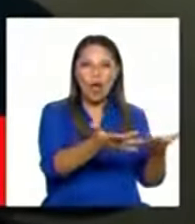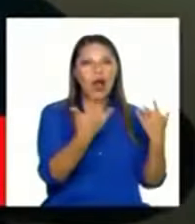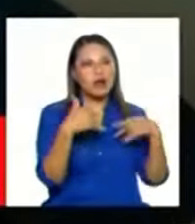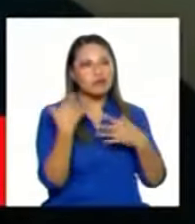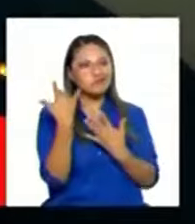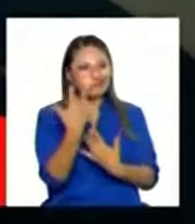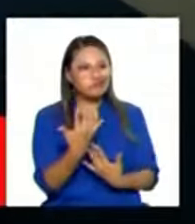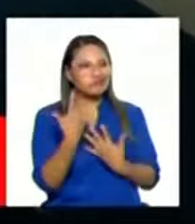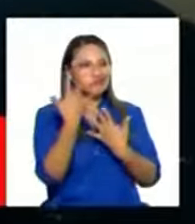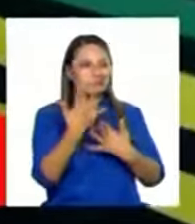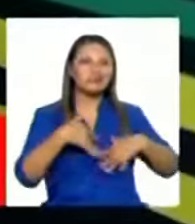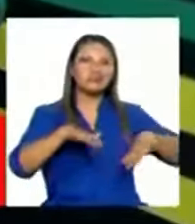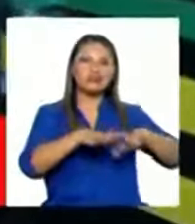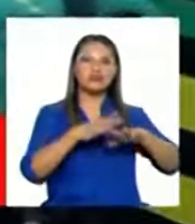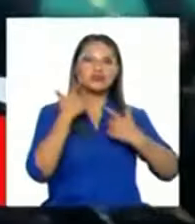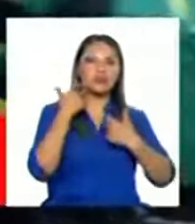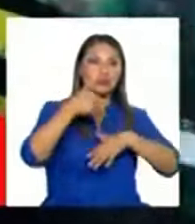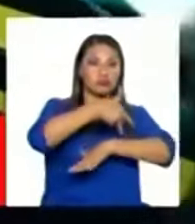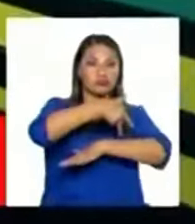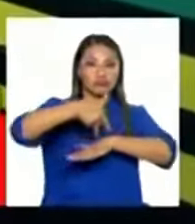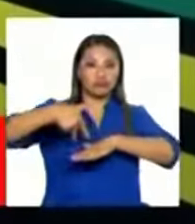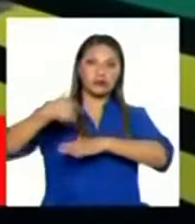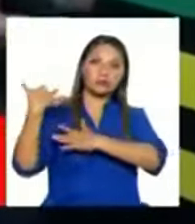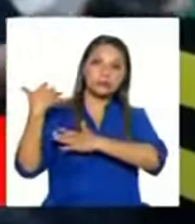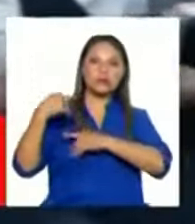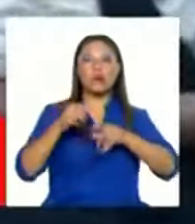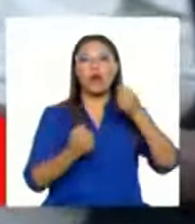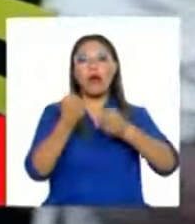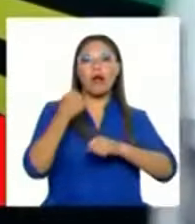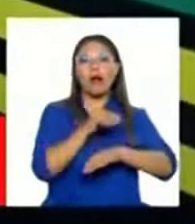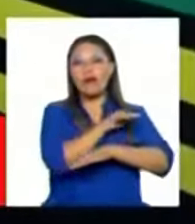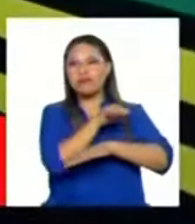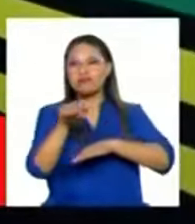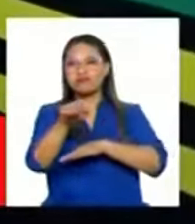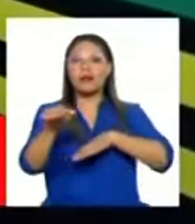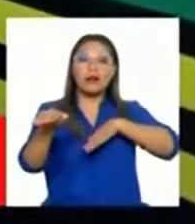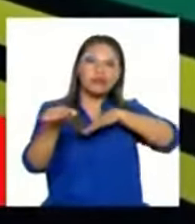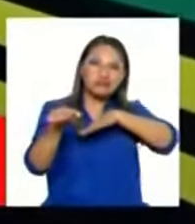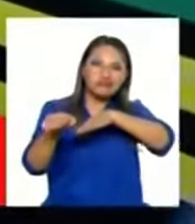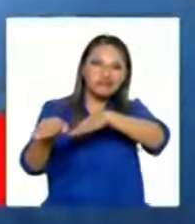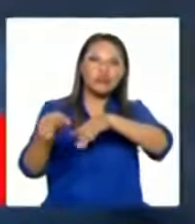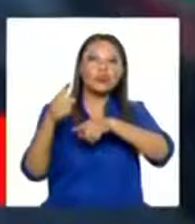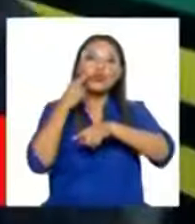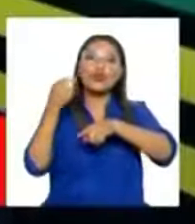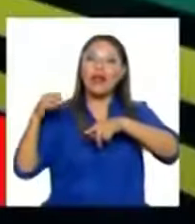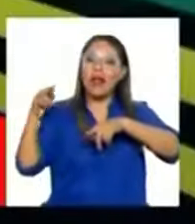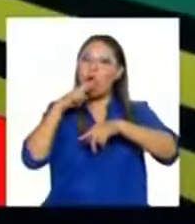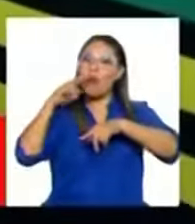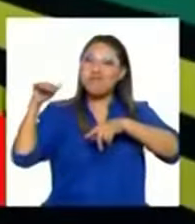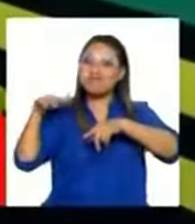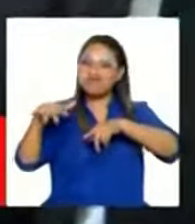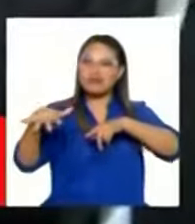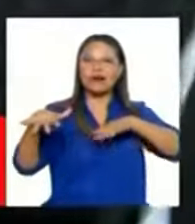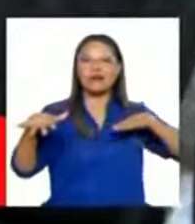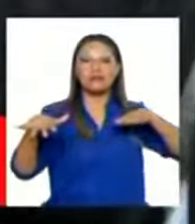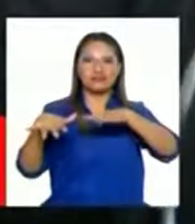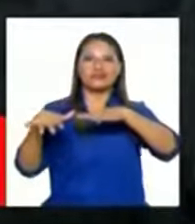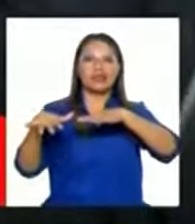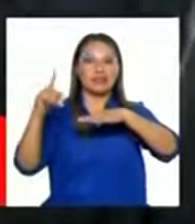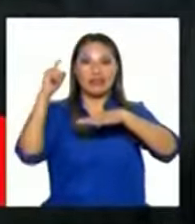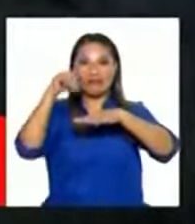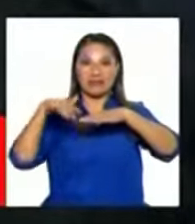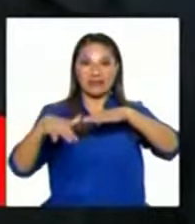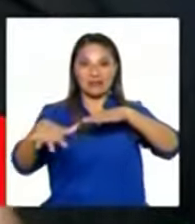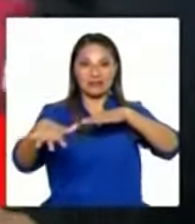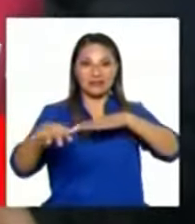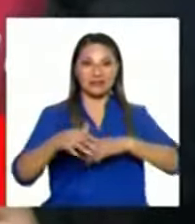del restablecimiento de tránsito en la carretera central, que se vio afectada por un huaico en el tramo La Oroya-Jauja. A la ciudad de